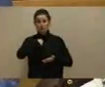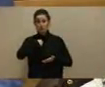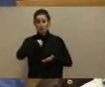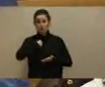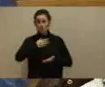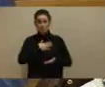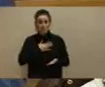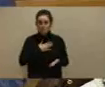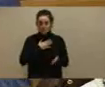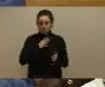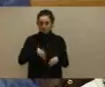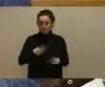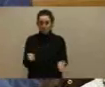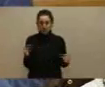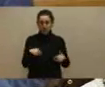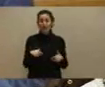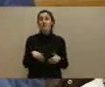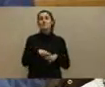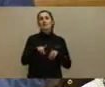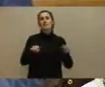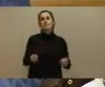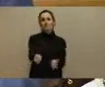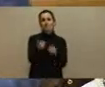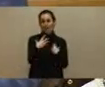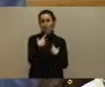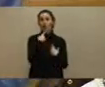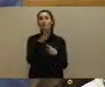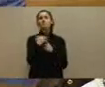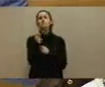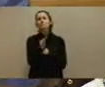y que hubo conocimiento por parte del Principado de Asturias de estas situaciones, yo le pregunto a usted si